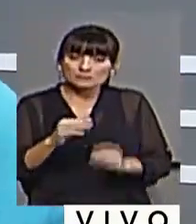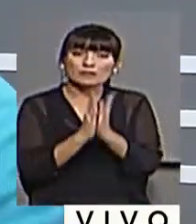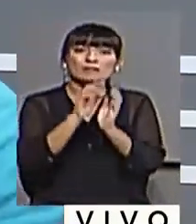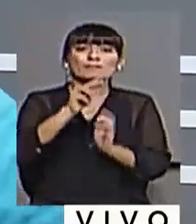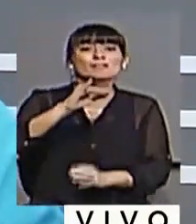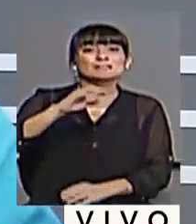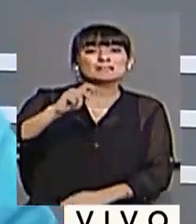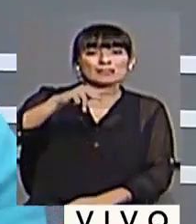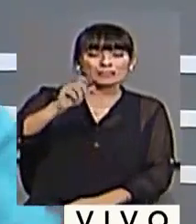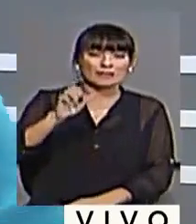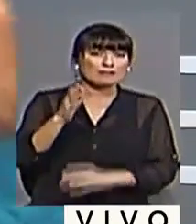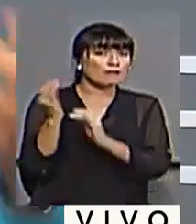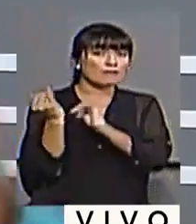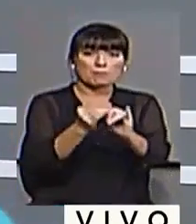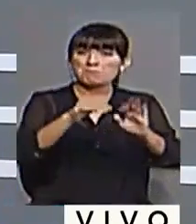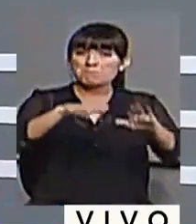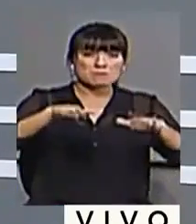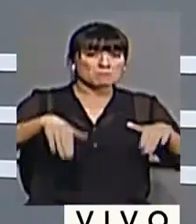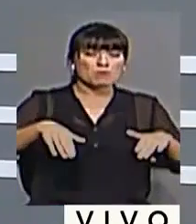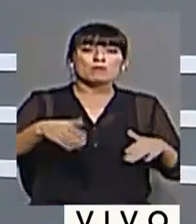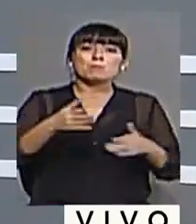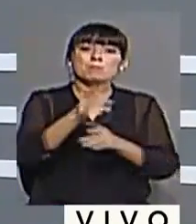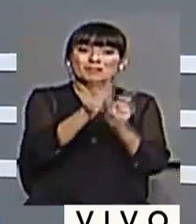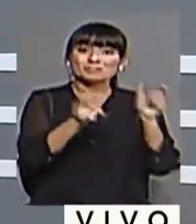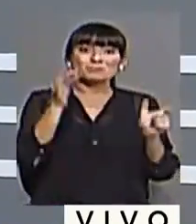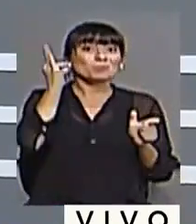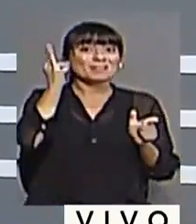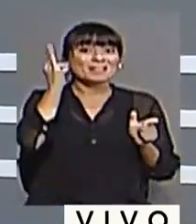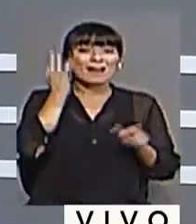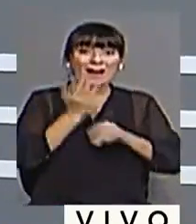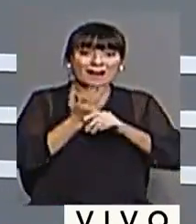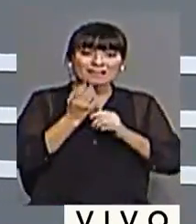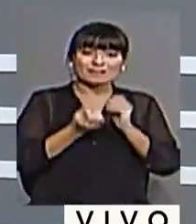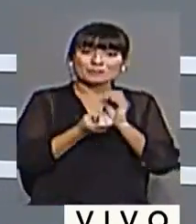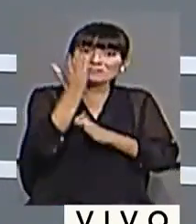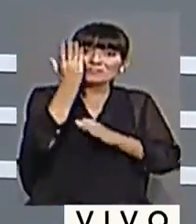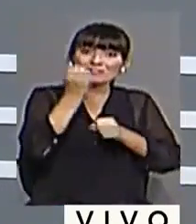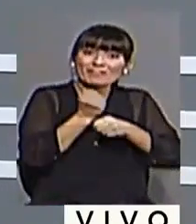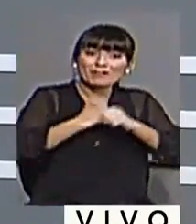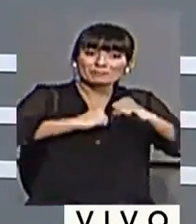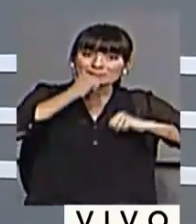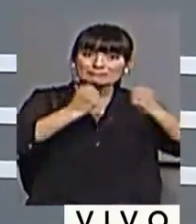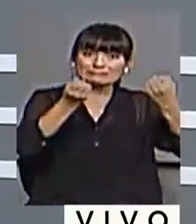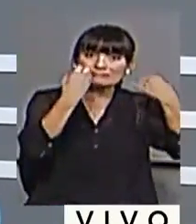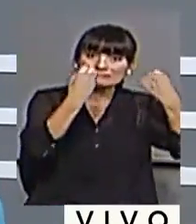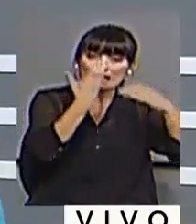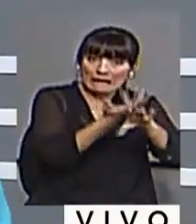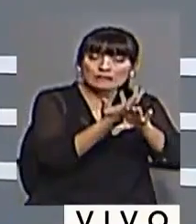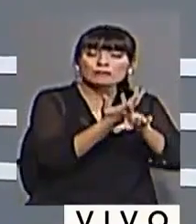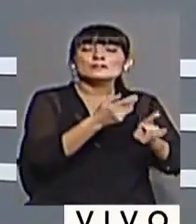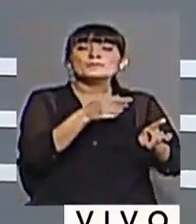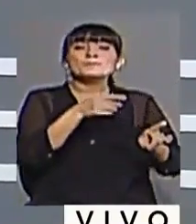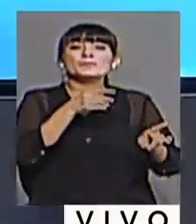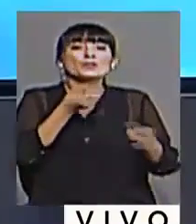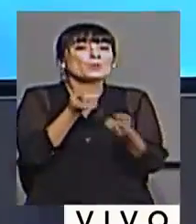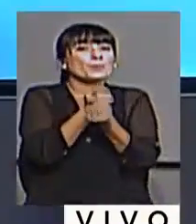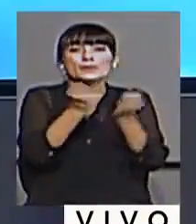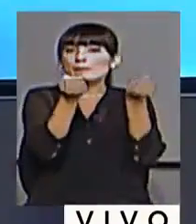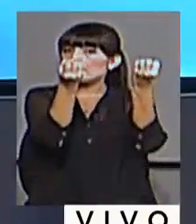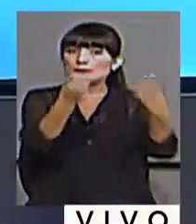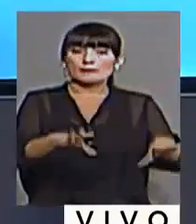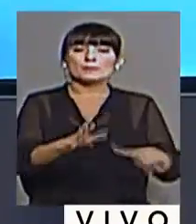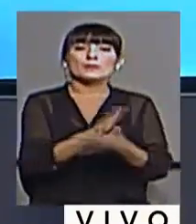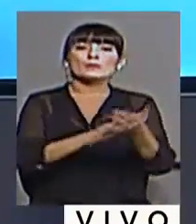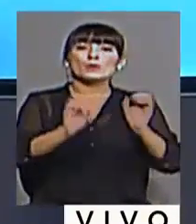muchas mujeres emprendedoras, gente en capacitación, no podemos perder lo que hemos ganado en materia de inclusión